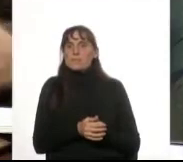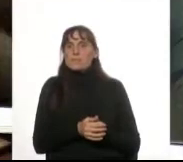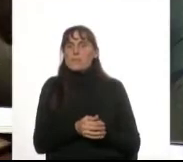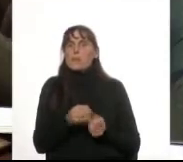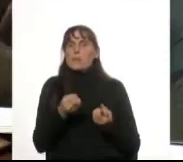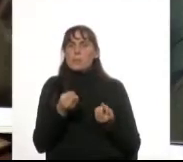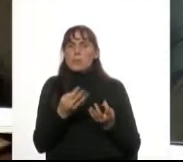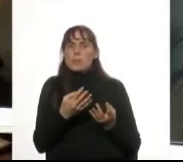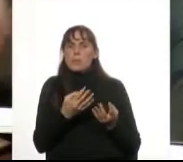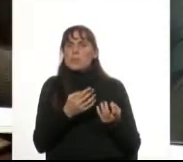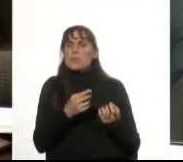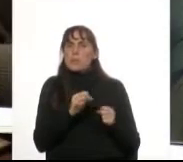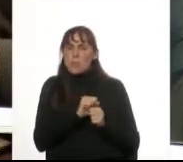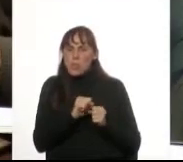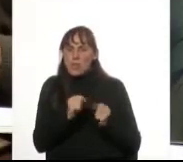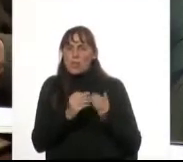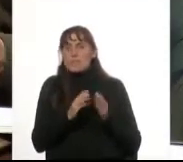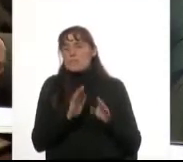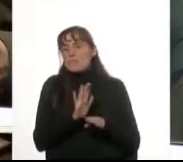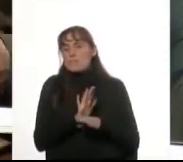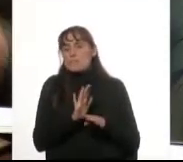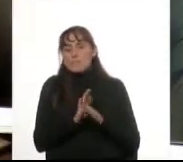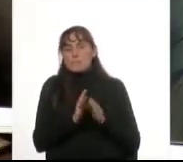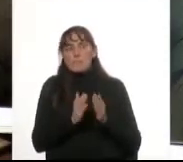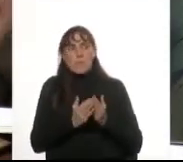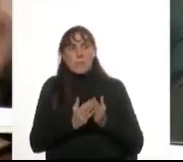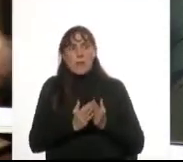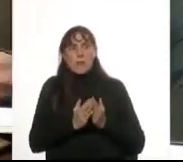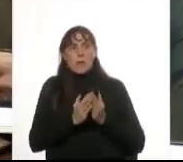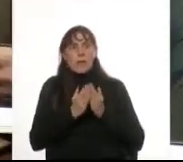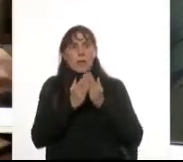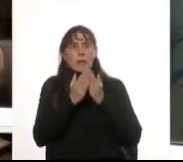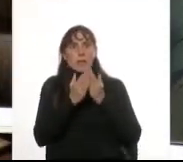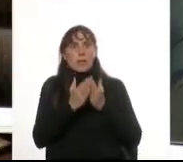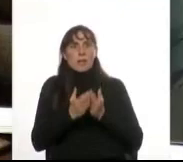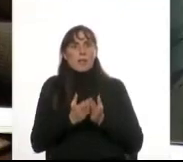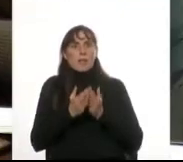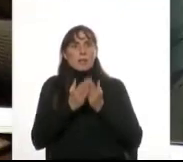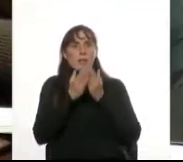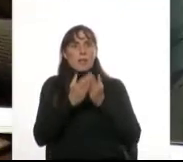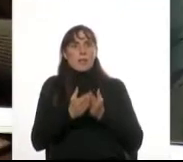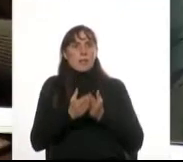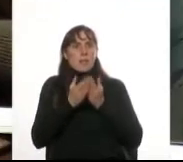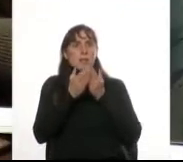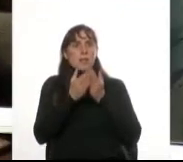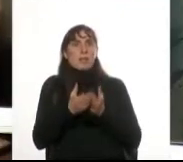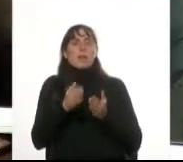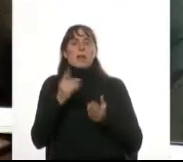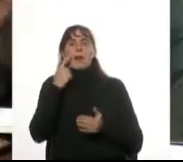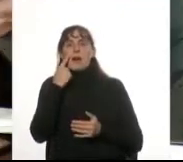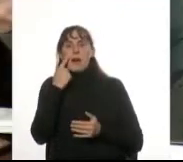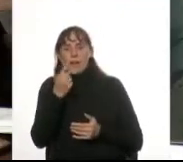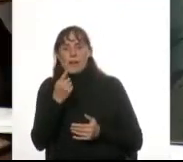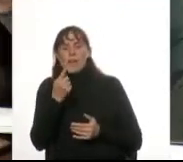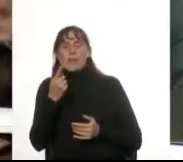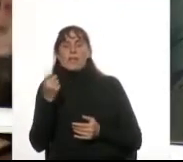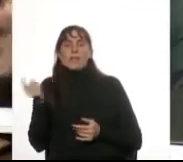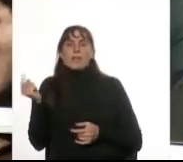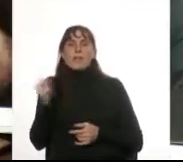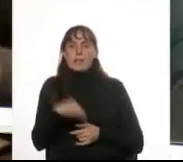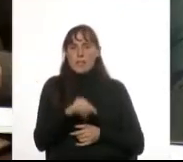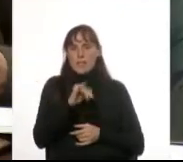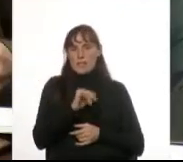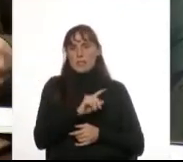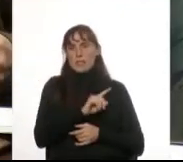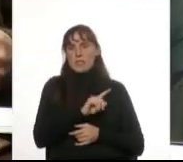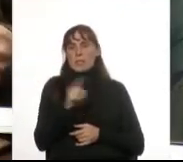El poder manejar el barco, ese barco tormentoso, que acompañara